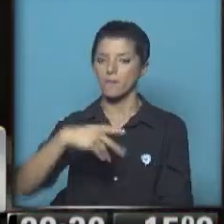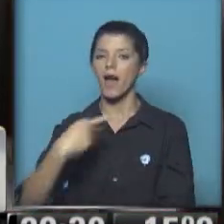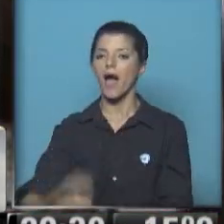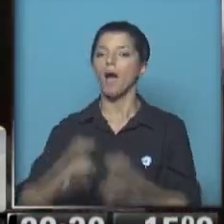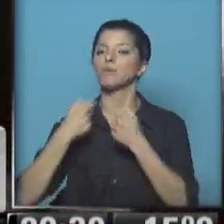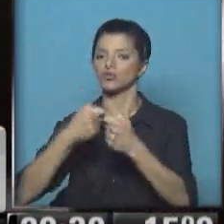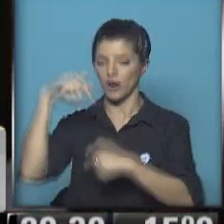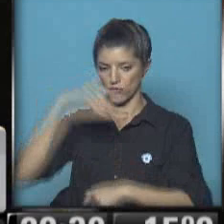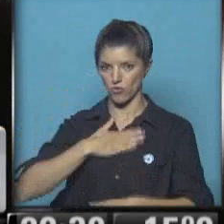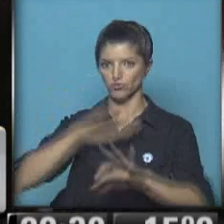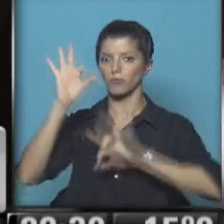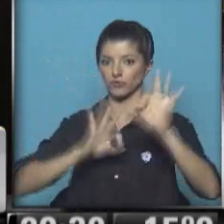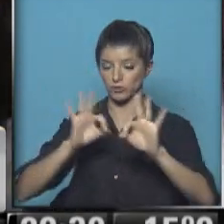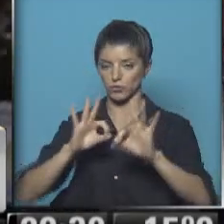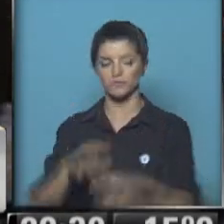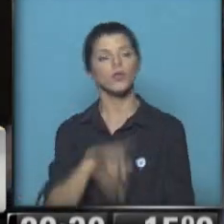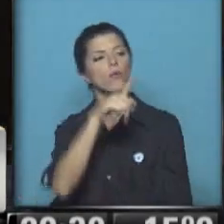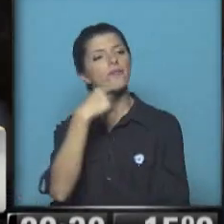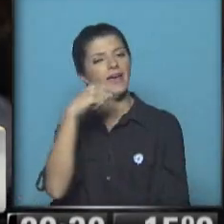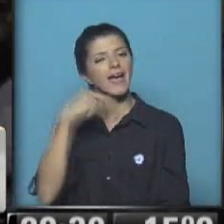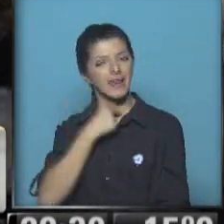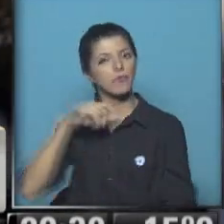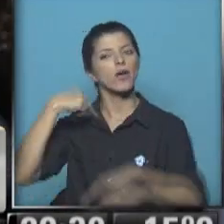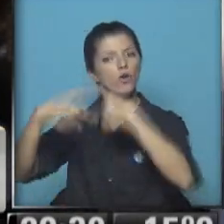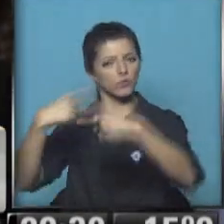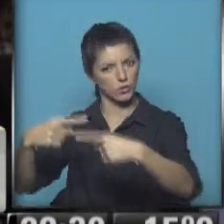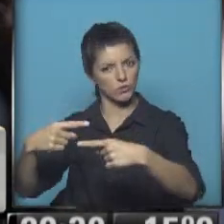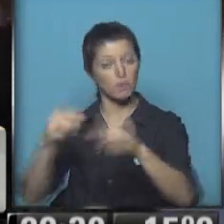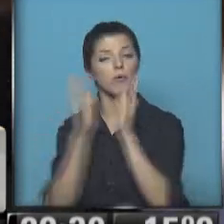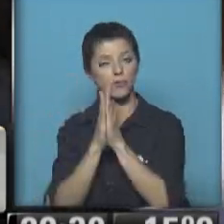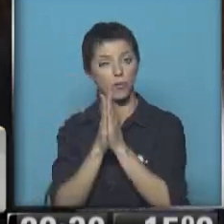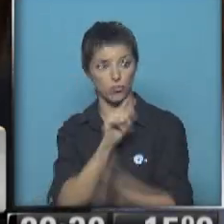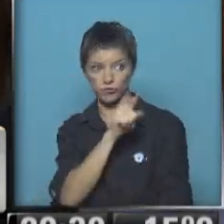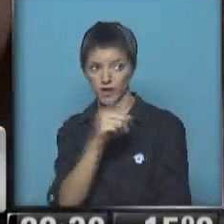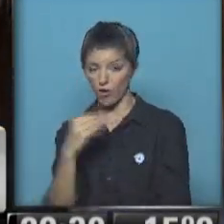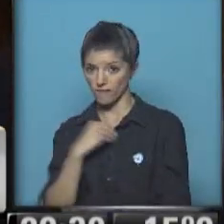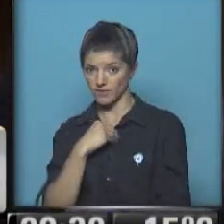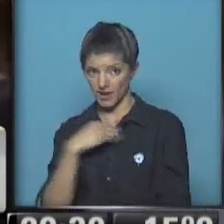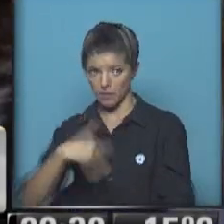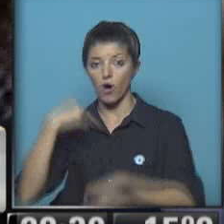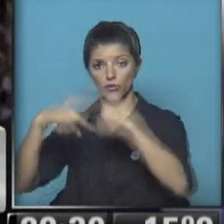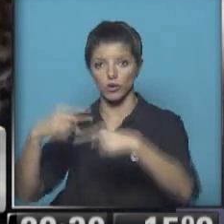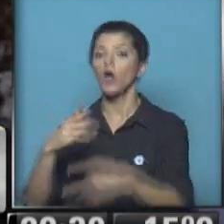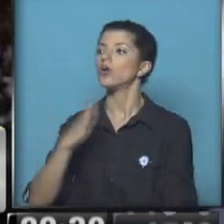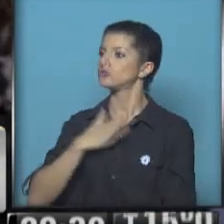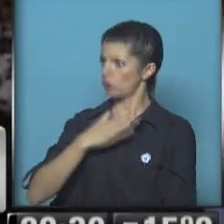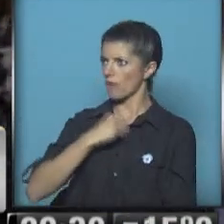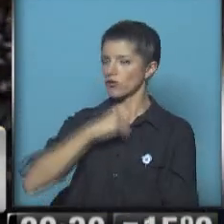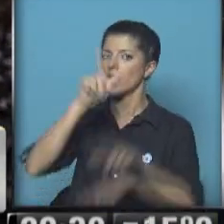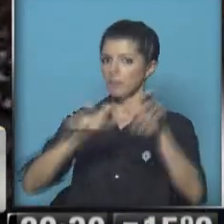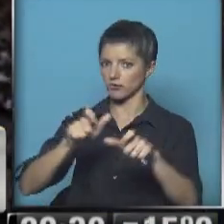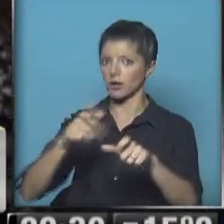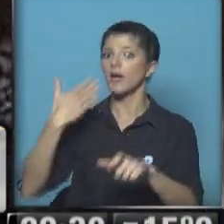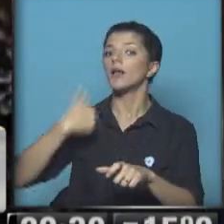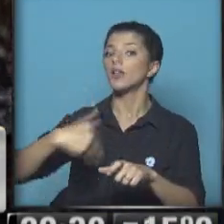decía acá en Tucumán, queremos que todo esto siga, que por favor que siga. ¿Usted confía en eso? Yo confío en la gente, en la que lo vas a seguir